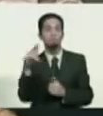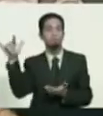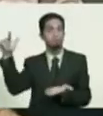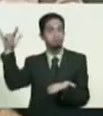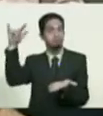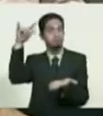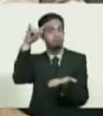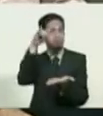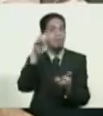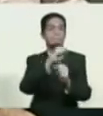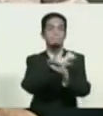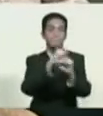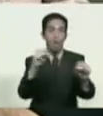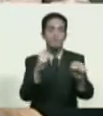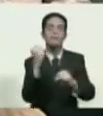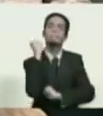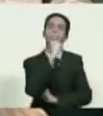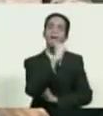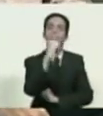objetivo.